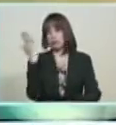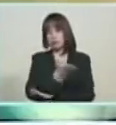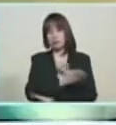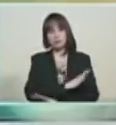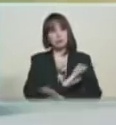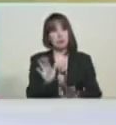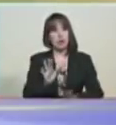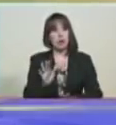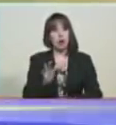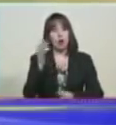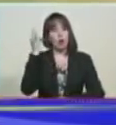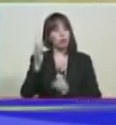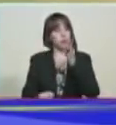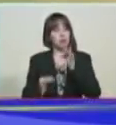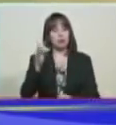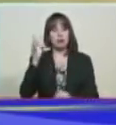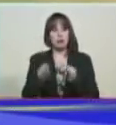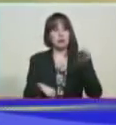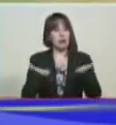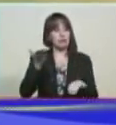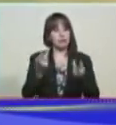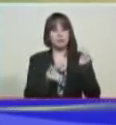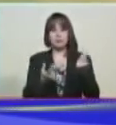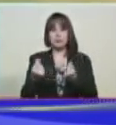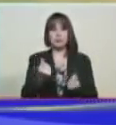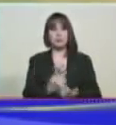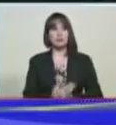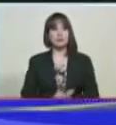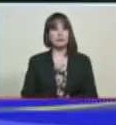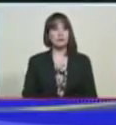hierro. Justicia, equilibrio económico.